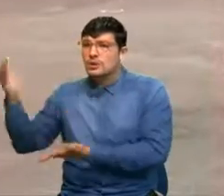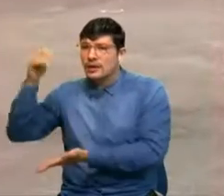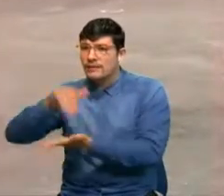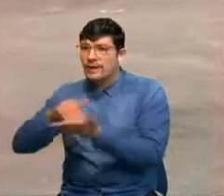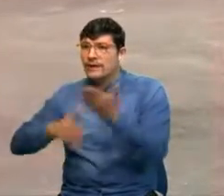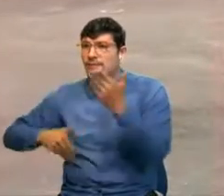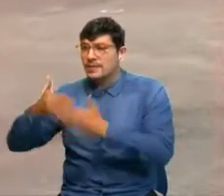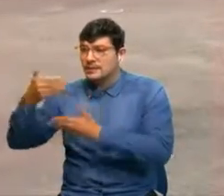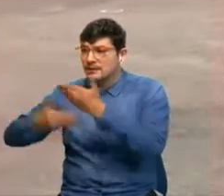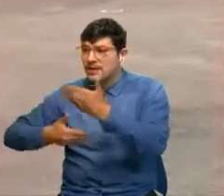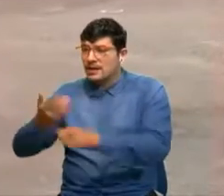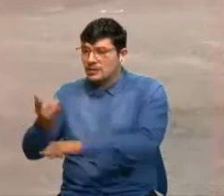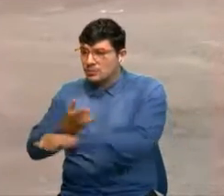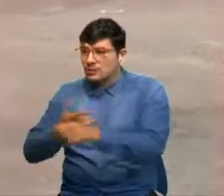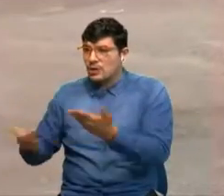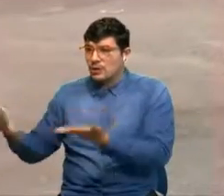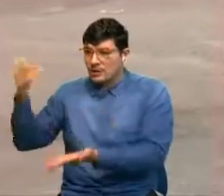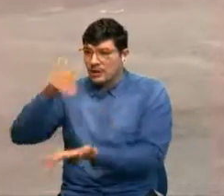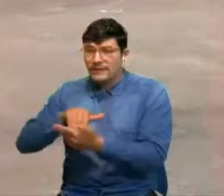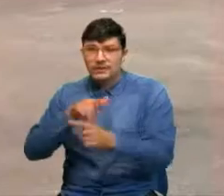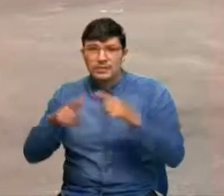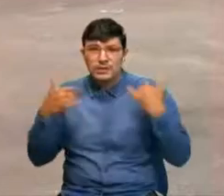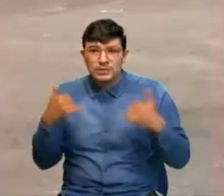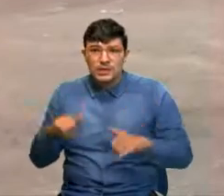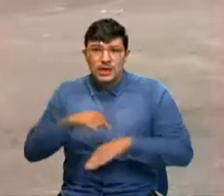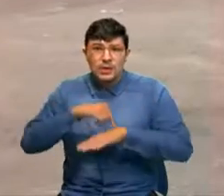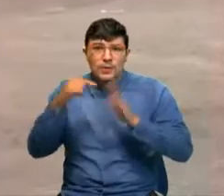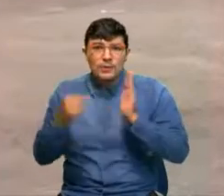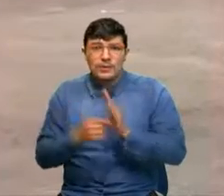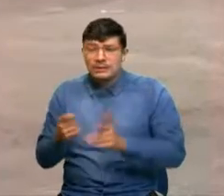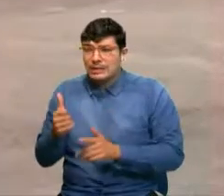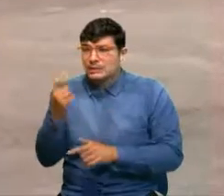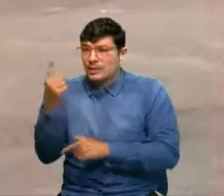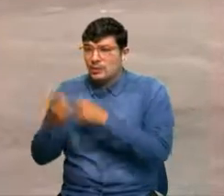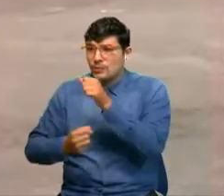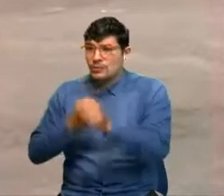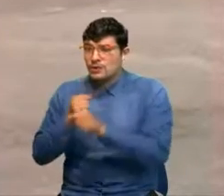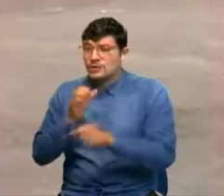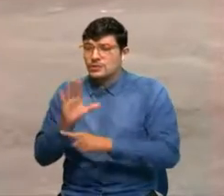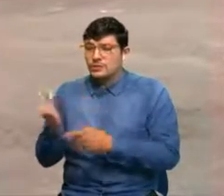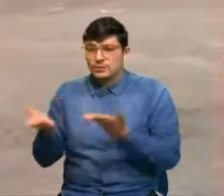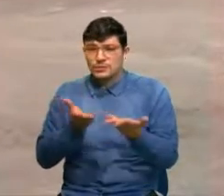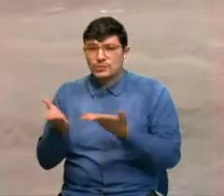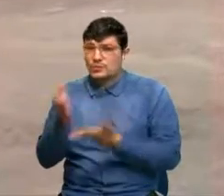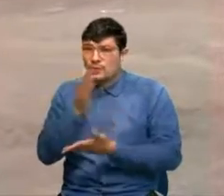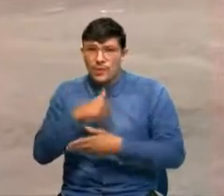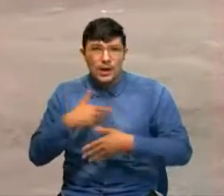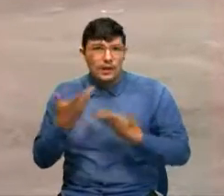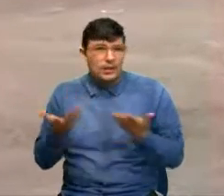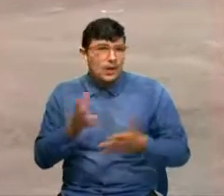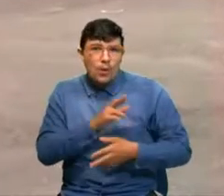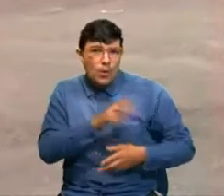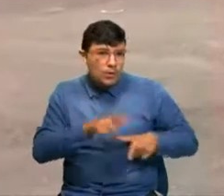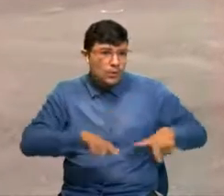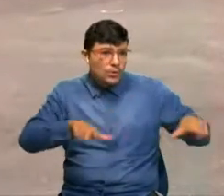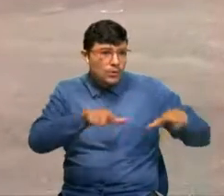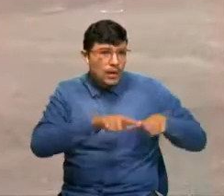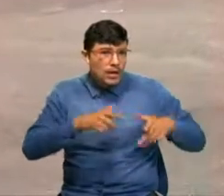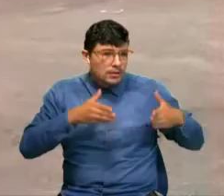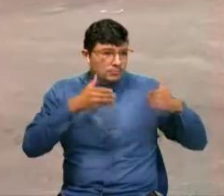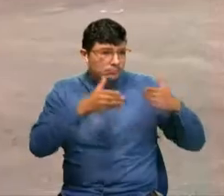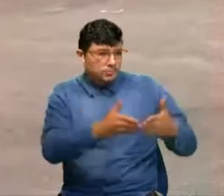para poder utilizarlo, pues ya se completa casi un año sin este servicio y en la ciudad no hay otro puerto.